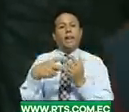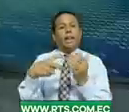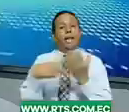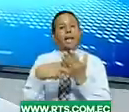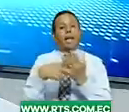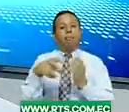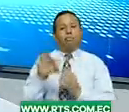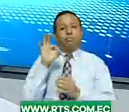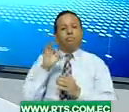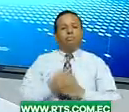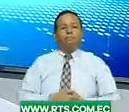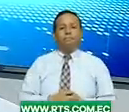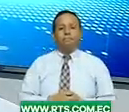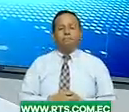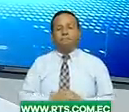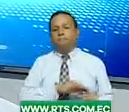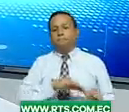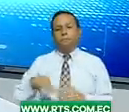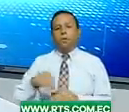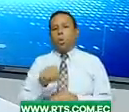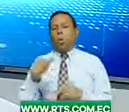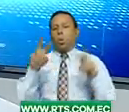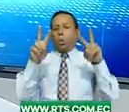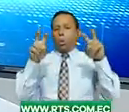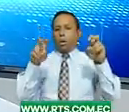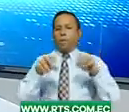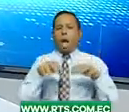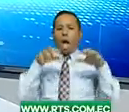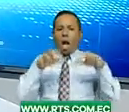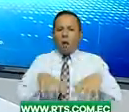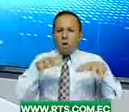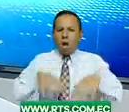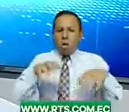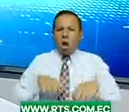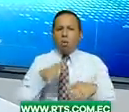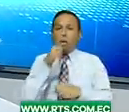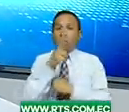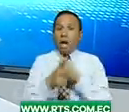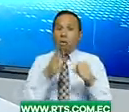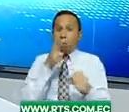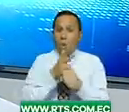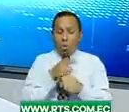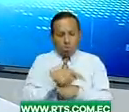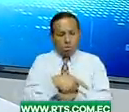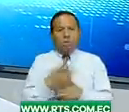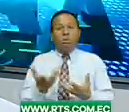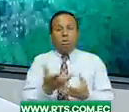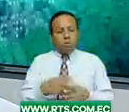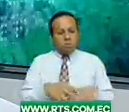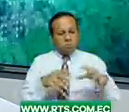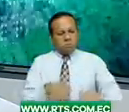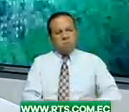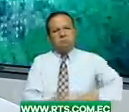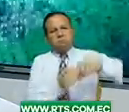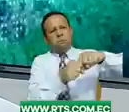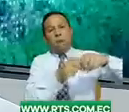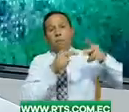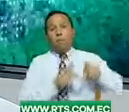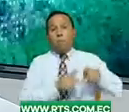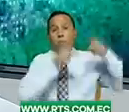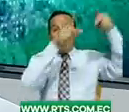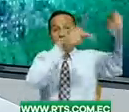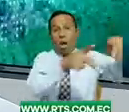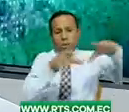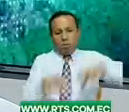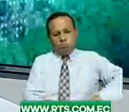fue colgado de un puente en el cantón Rumiñahui. Junto a él, los agresores dejaron una nota con una advertencia.